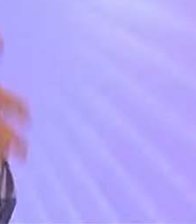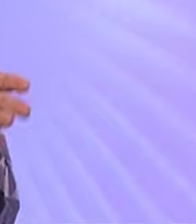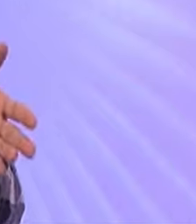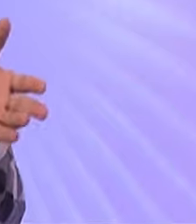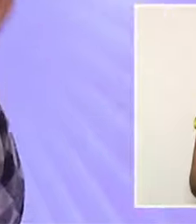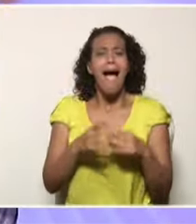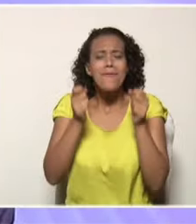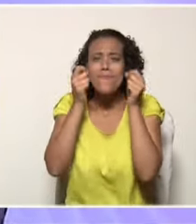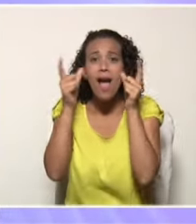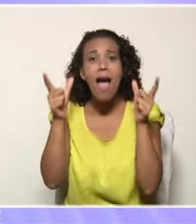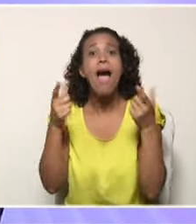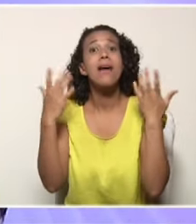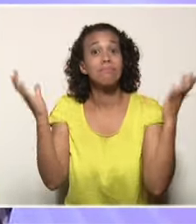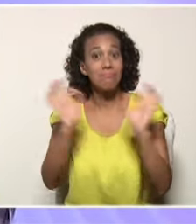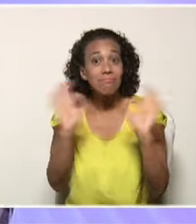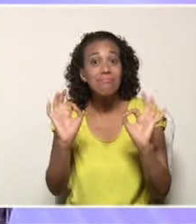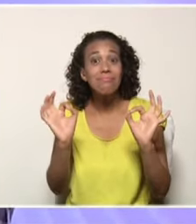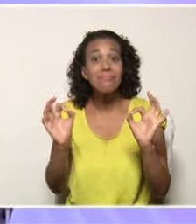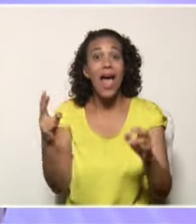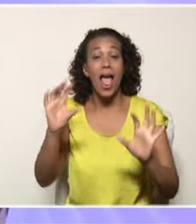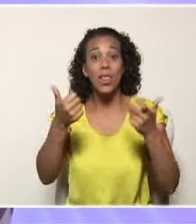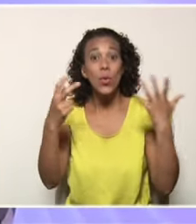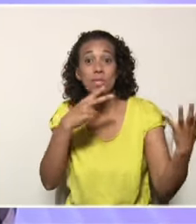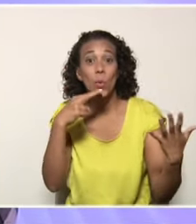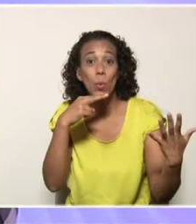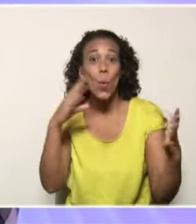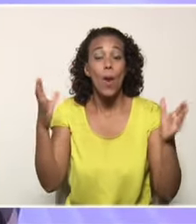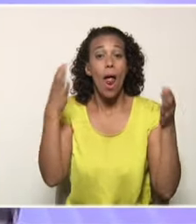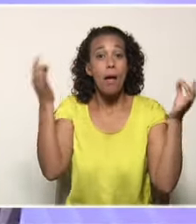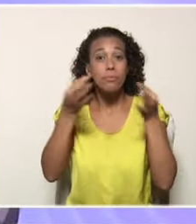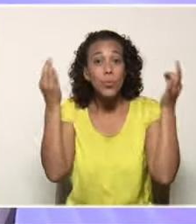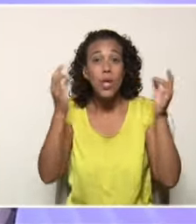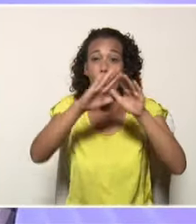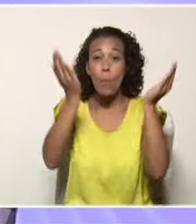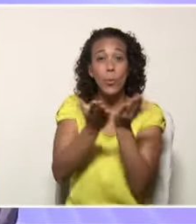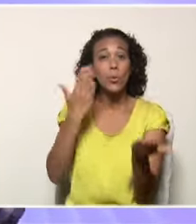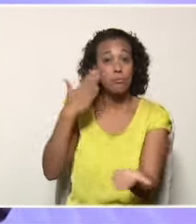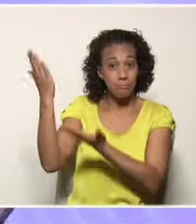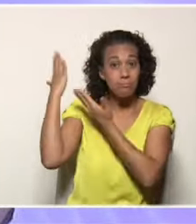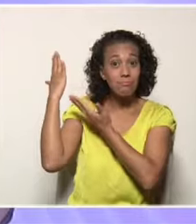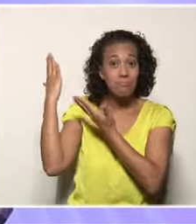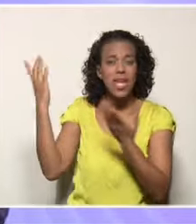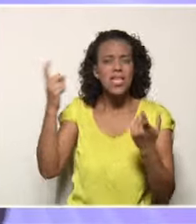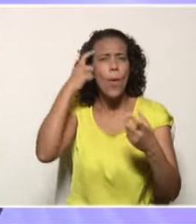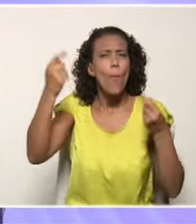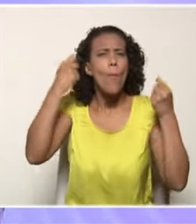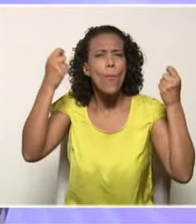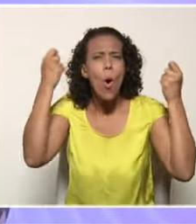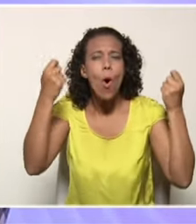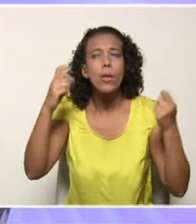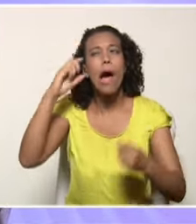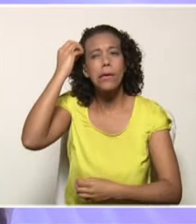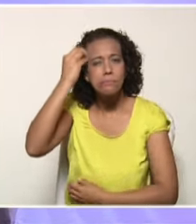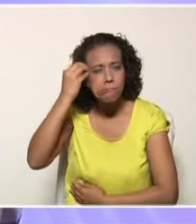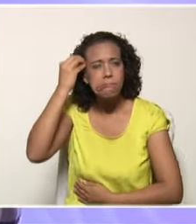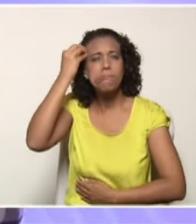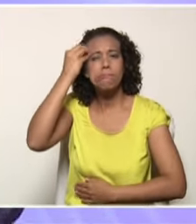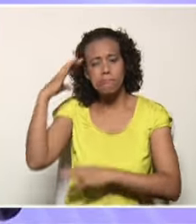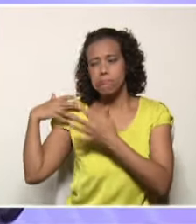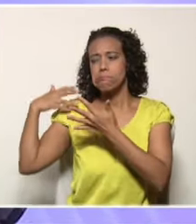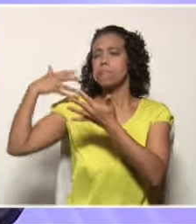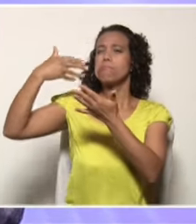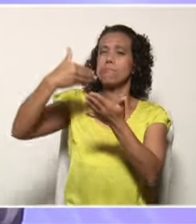Qué fantástico es tener estas efemérides para saber qué se celebra en todo el mundo y más que celebrar, qué se conmemora y qué se reflexiona. También